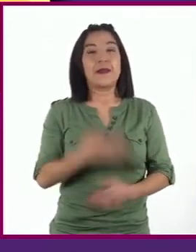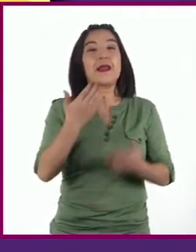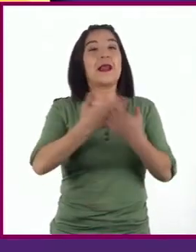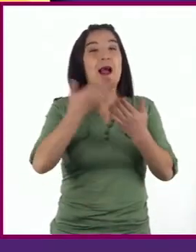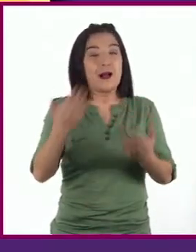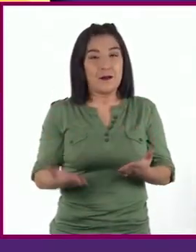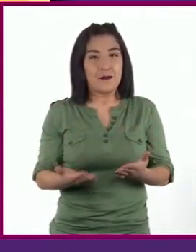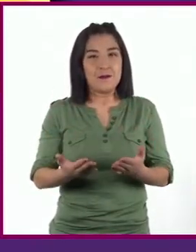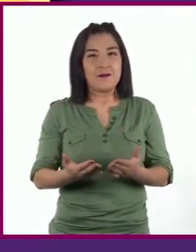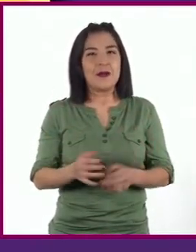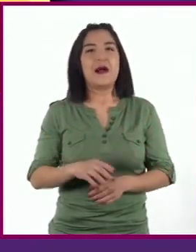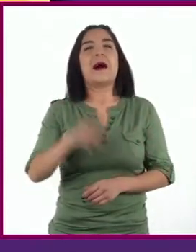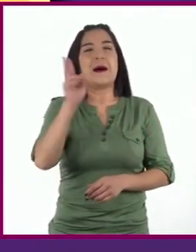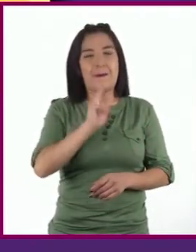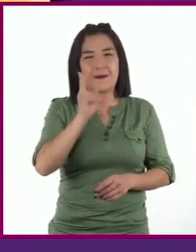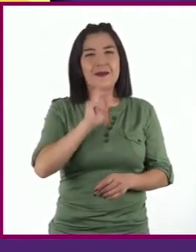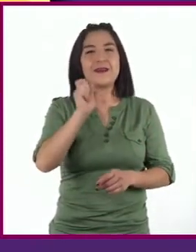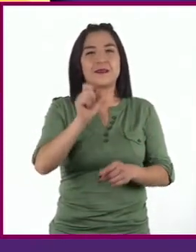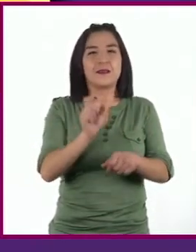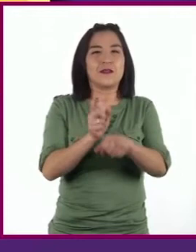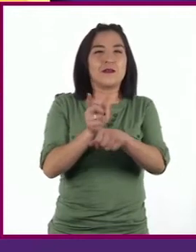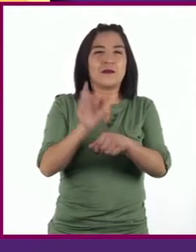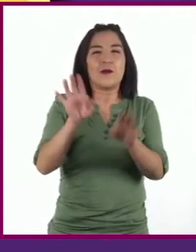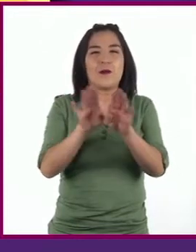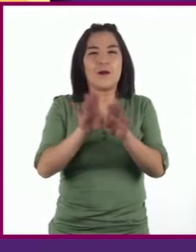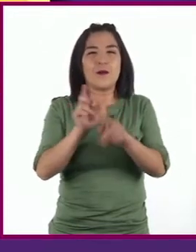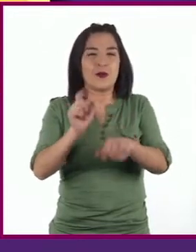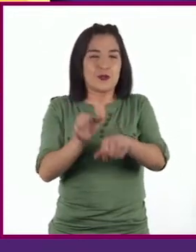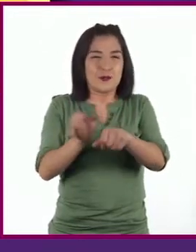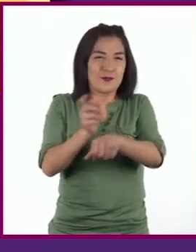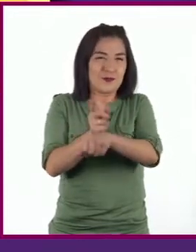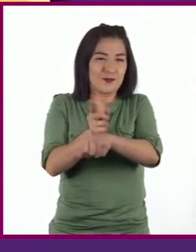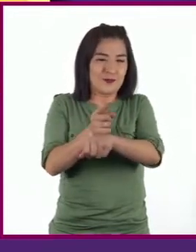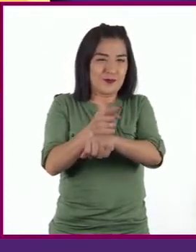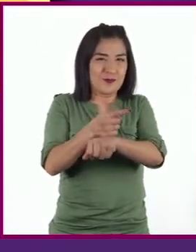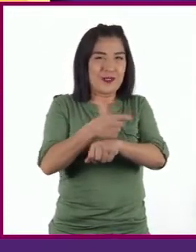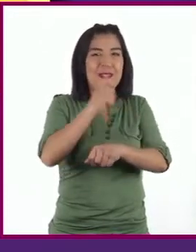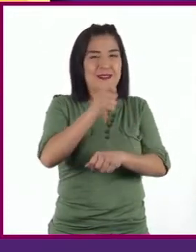Ahora vamos a rotar cada uno de los vértices de la figura